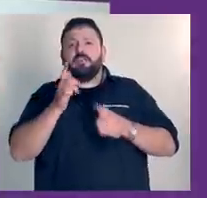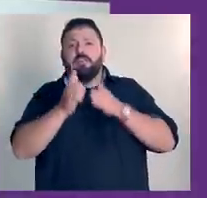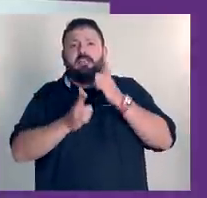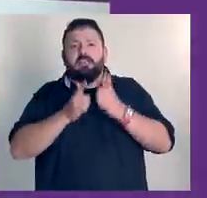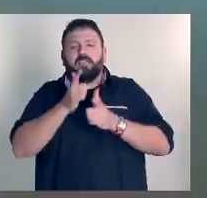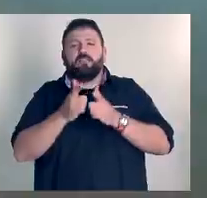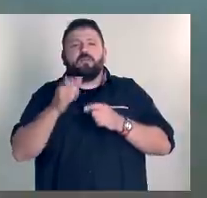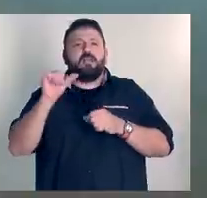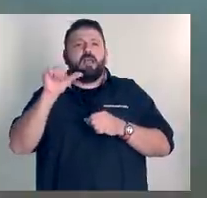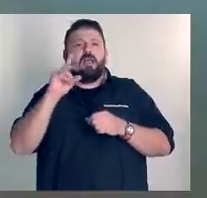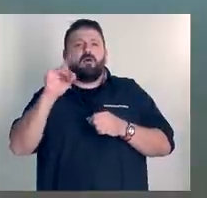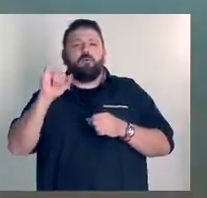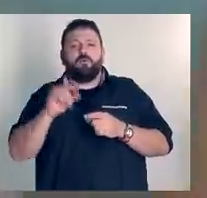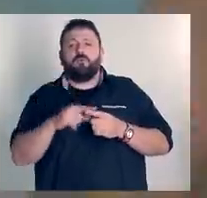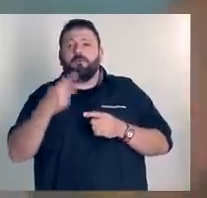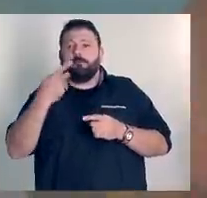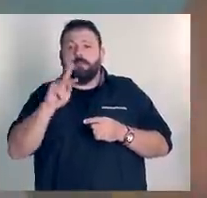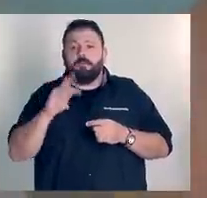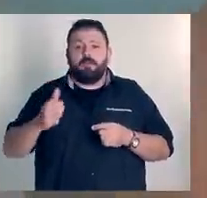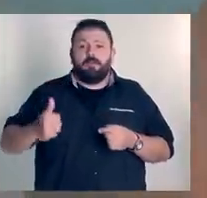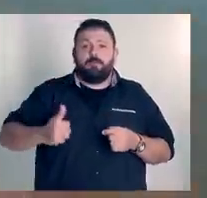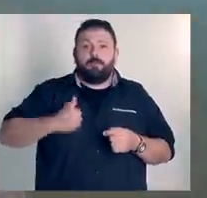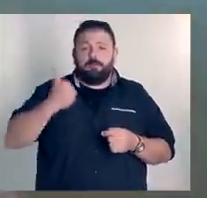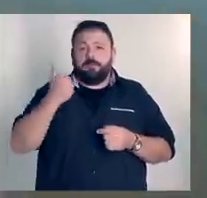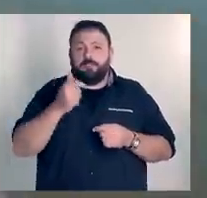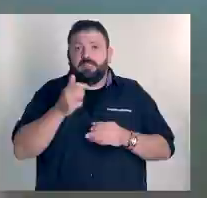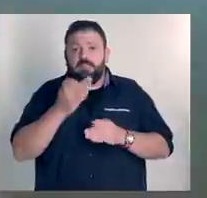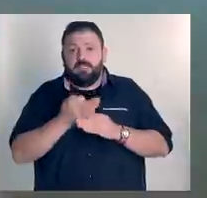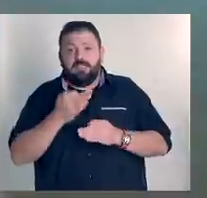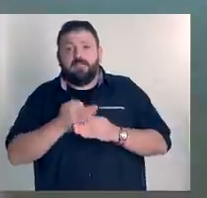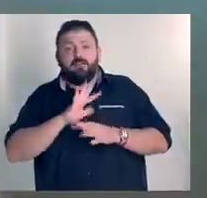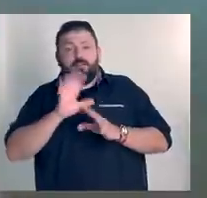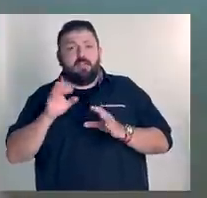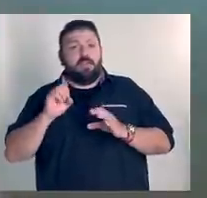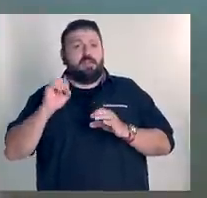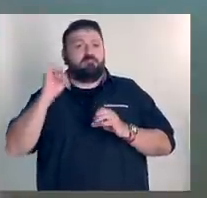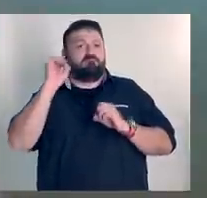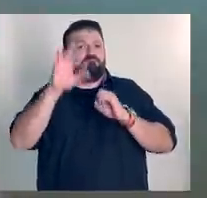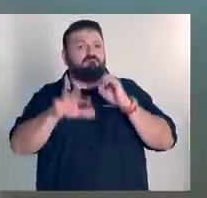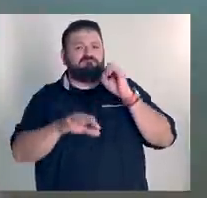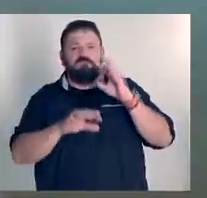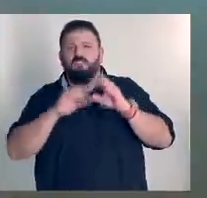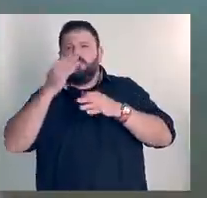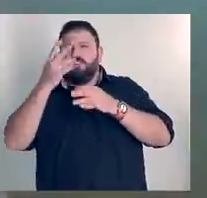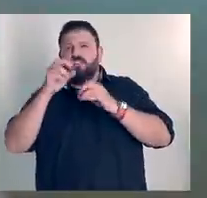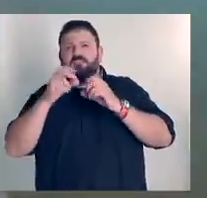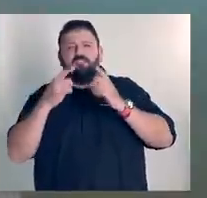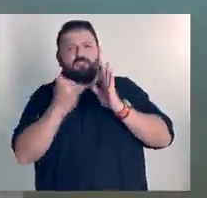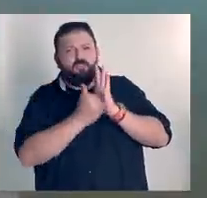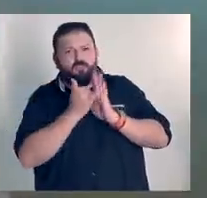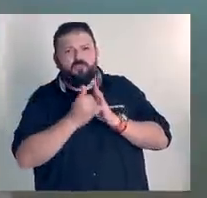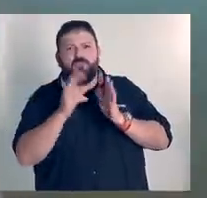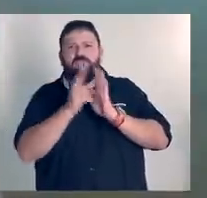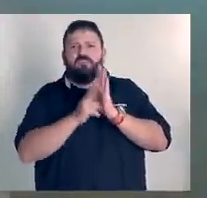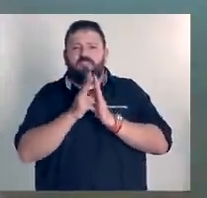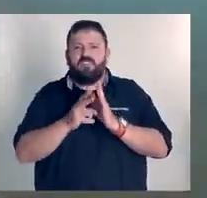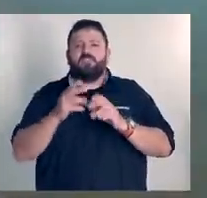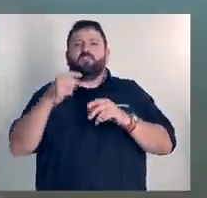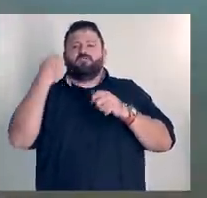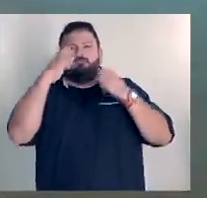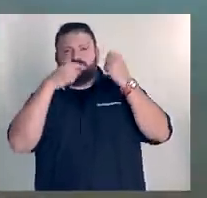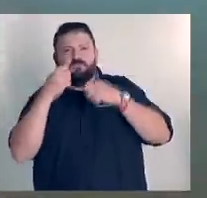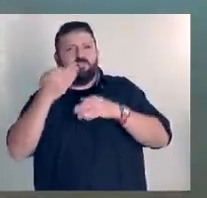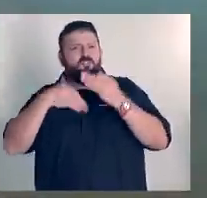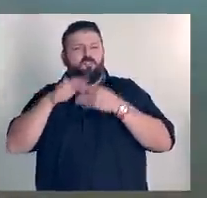audio. Pero bueno, aprovechar que hemos tenido lanzamientos de todo tipo. Ahora sí que voy al mundo morado